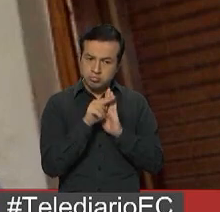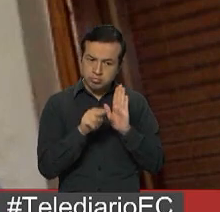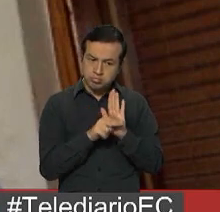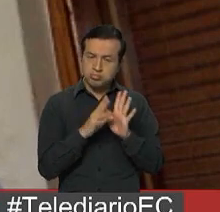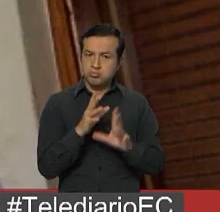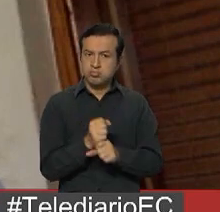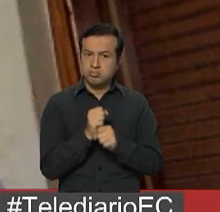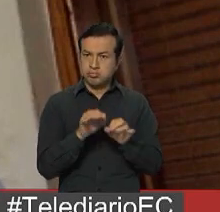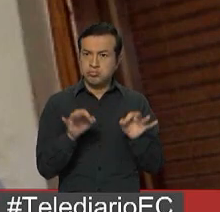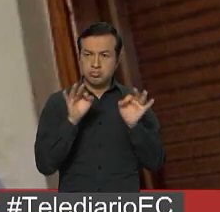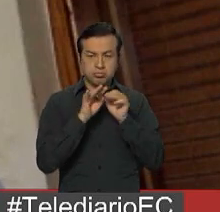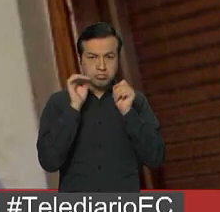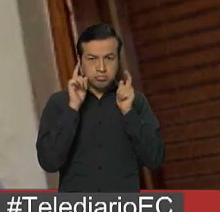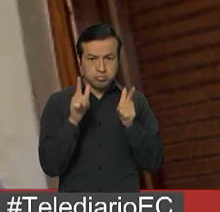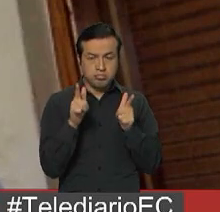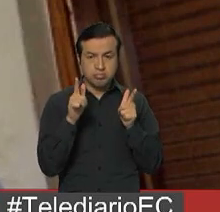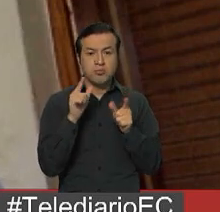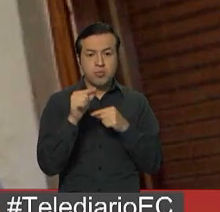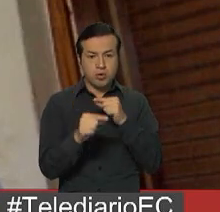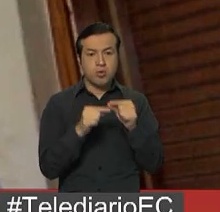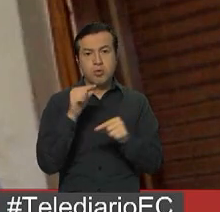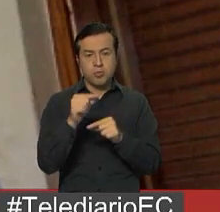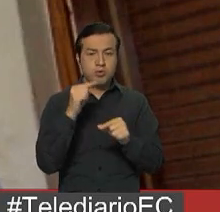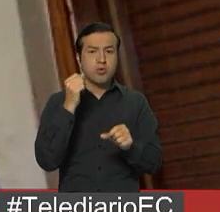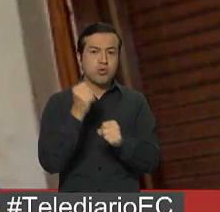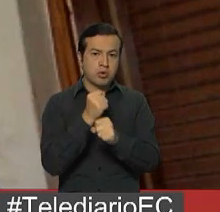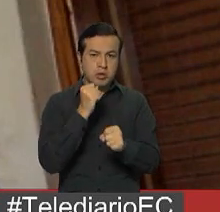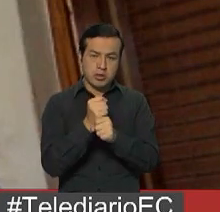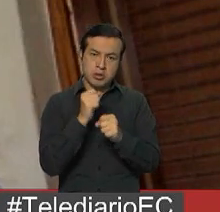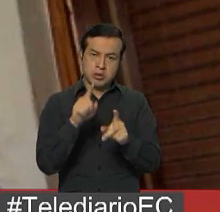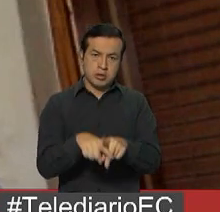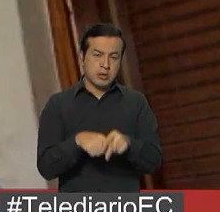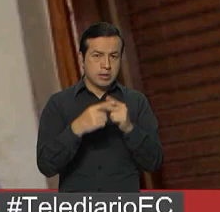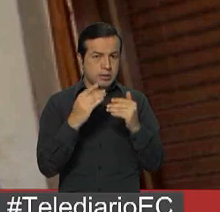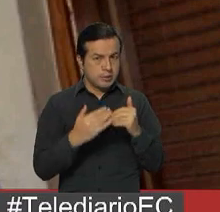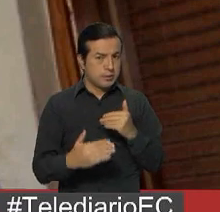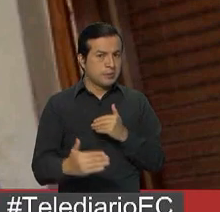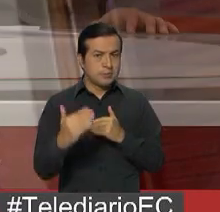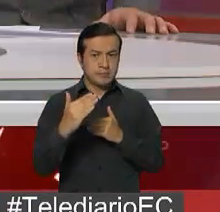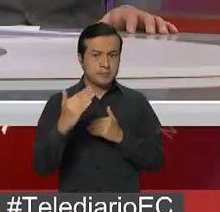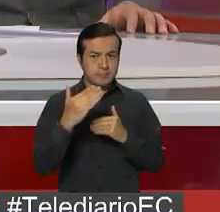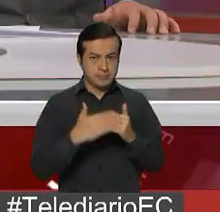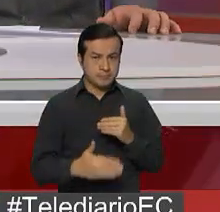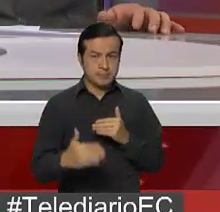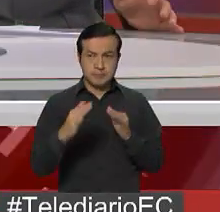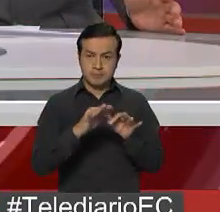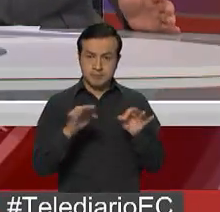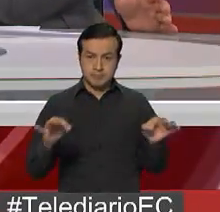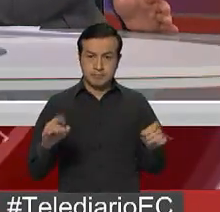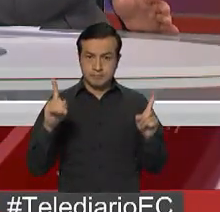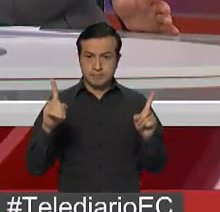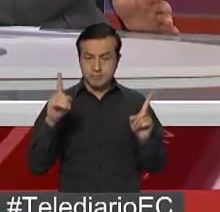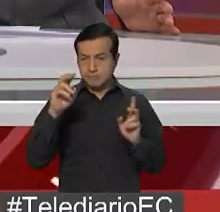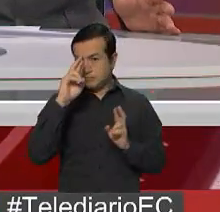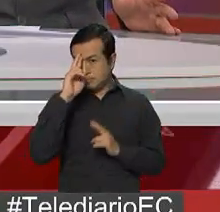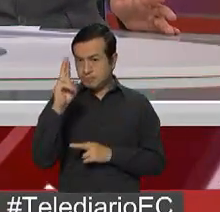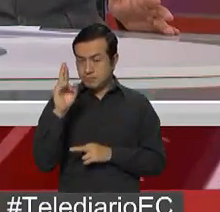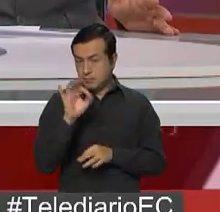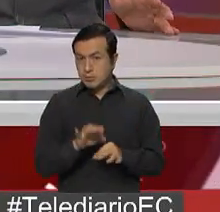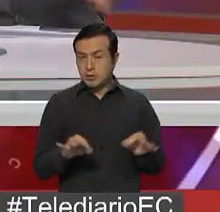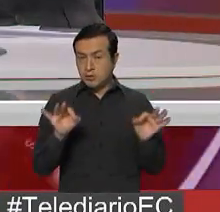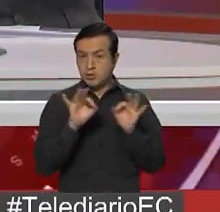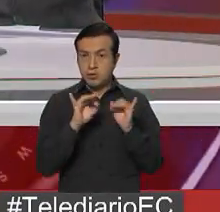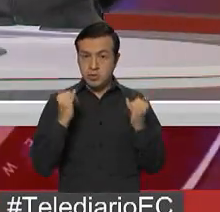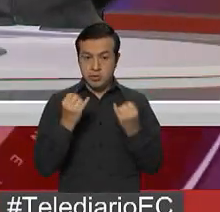bioseguridad de retornar a las actividades productivas es decir esta etapa de distanciamiento social es necesario en este